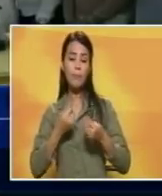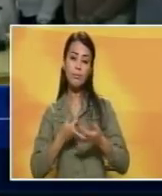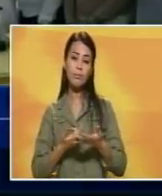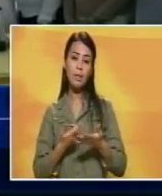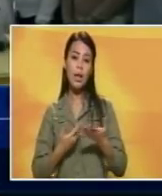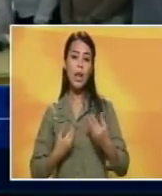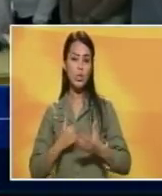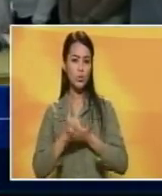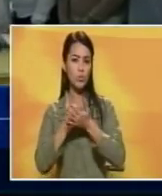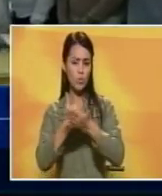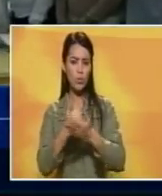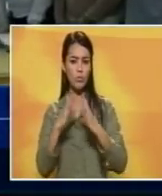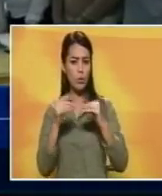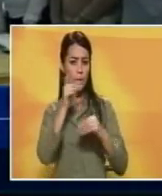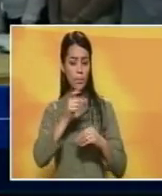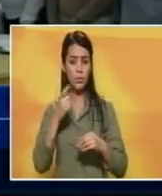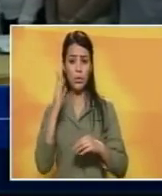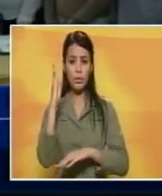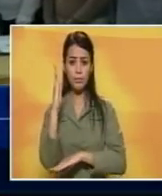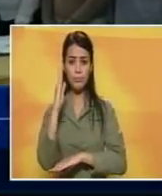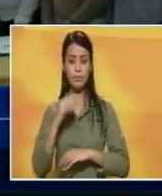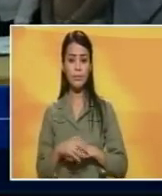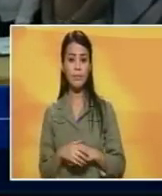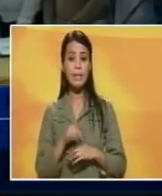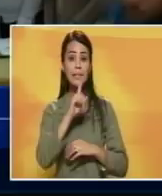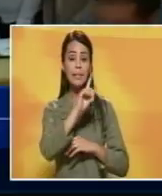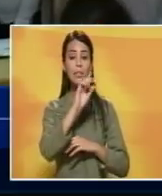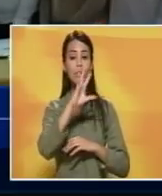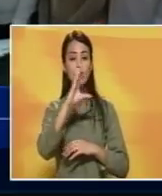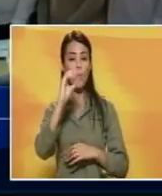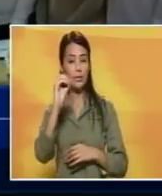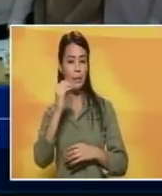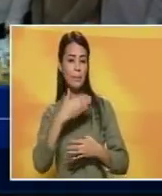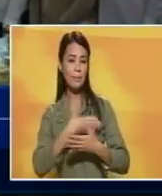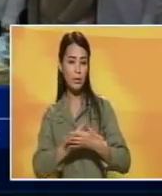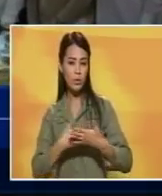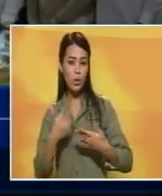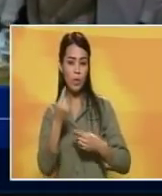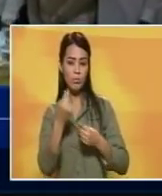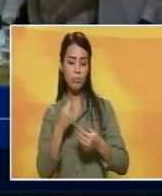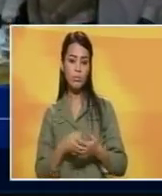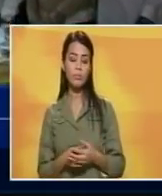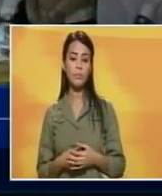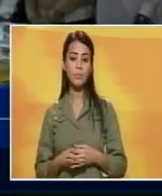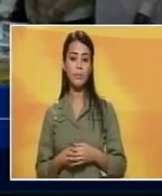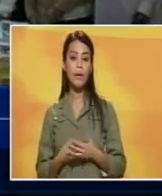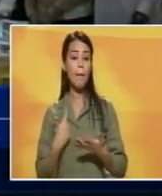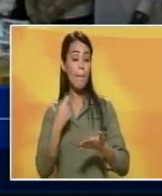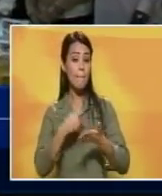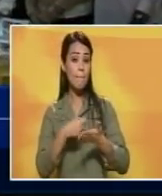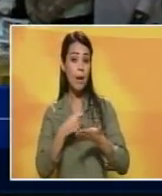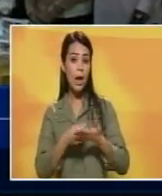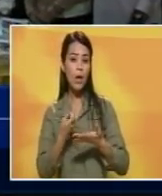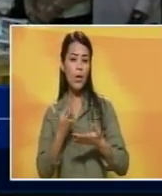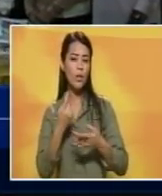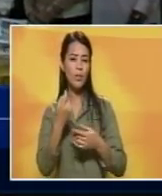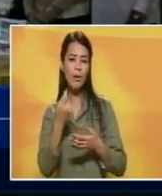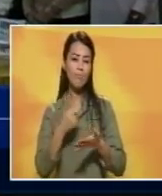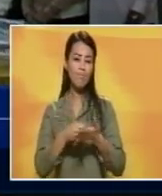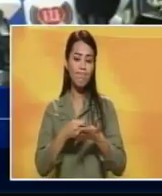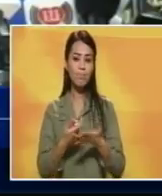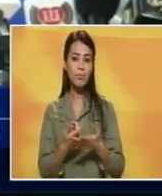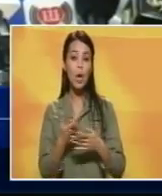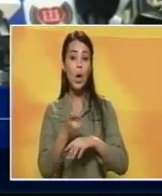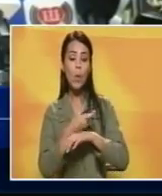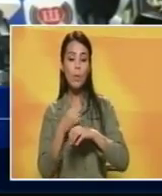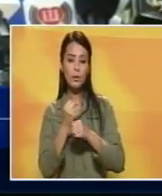larenses, al tiempo que aseguró que 150.000 millones de bolívares estarán destinados para el pago de deudas a los trabajadores de la